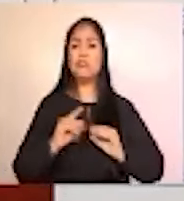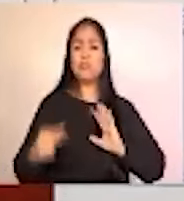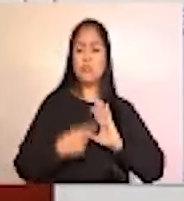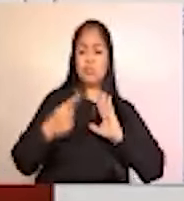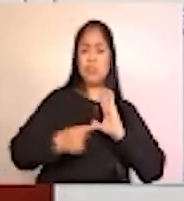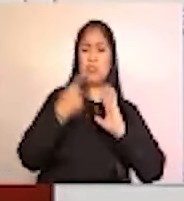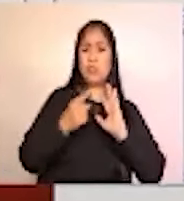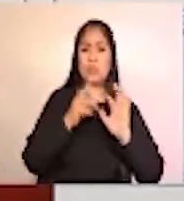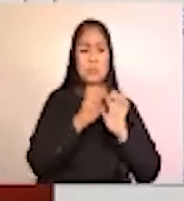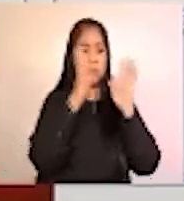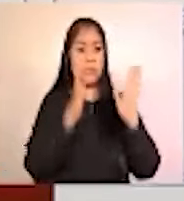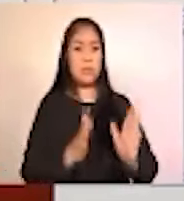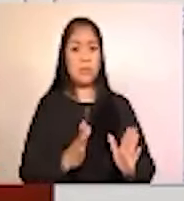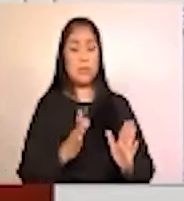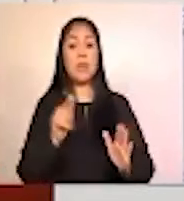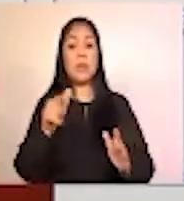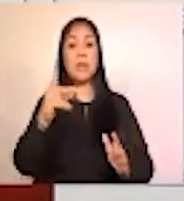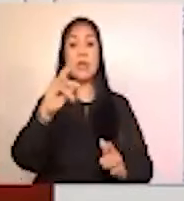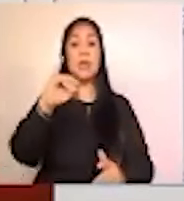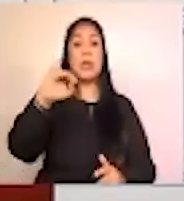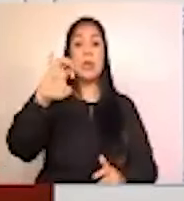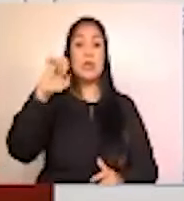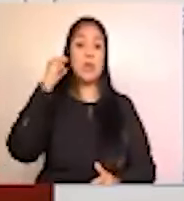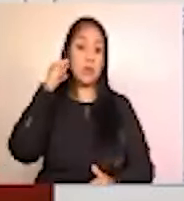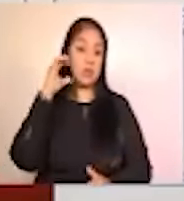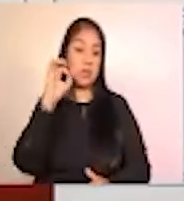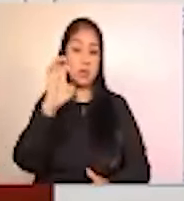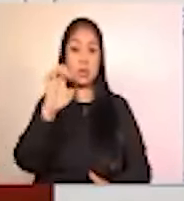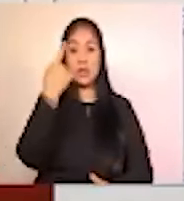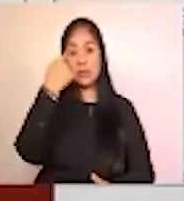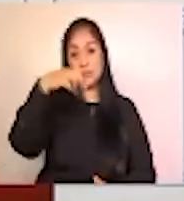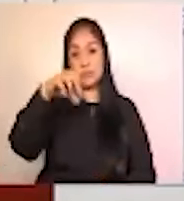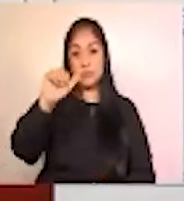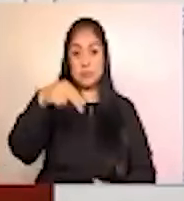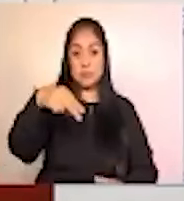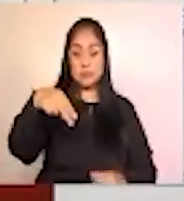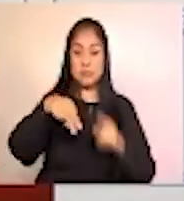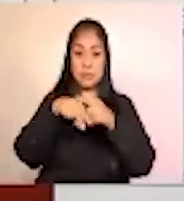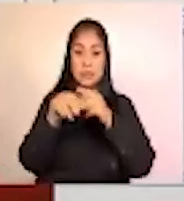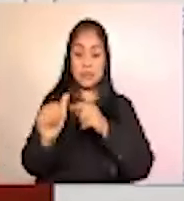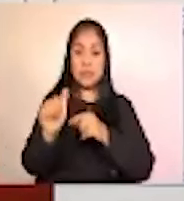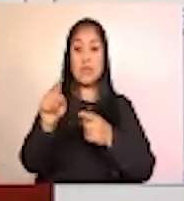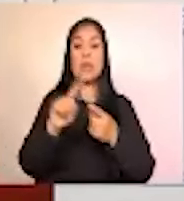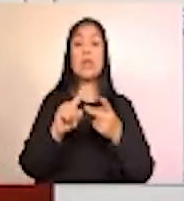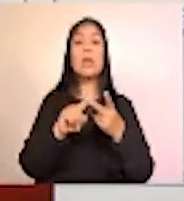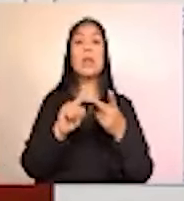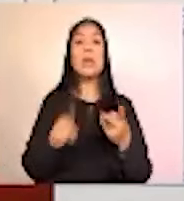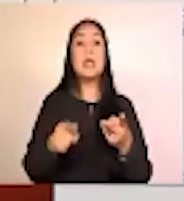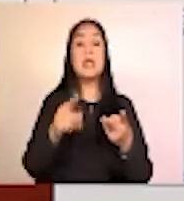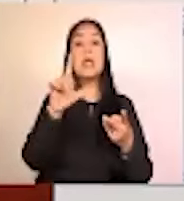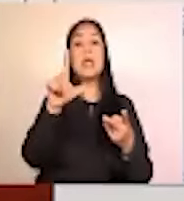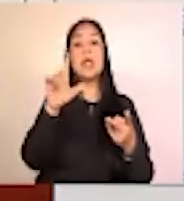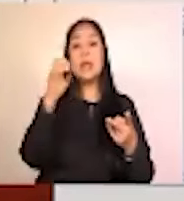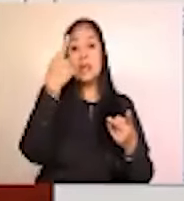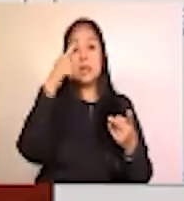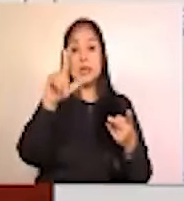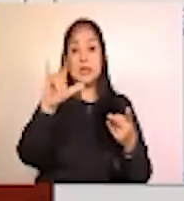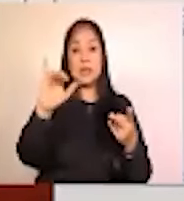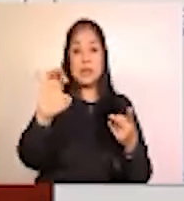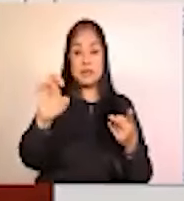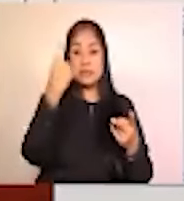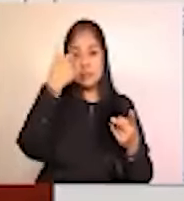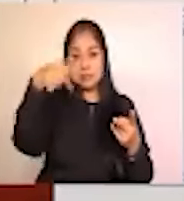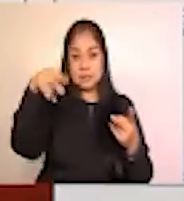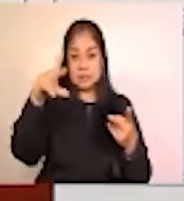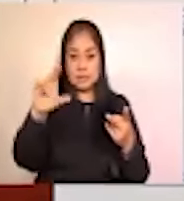el periodista Diego España, del diario La Hora, los intentos por citar a la periodista Leslie Sánchez, de Prensa Libre, y